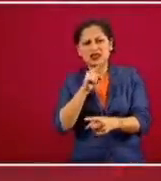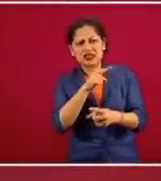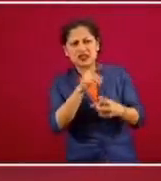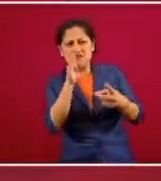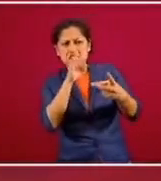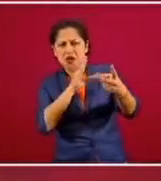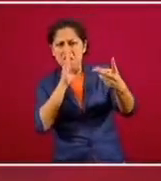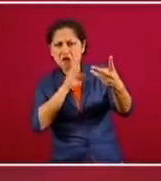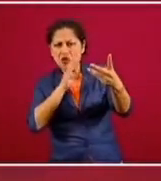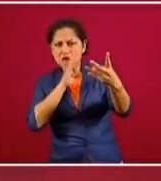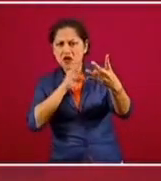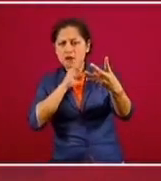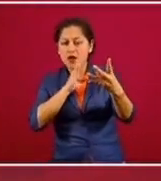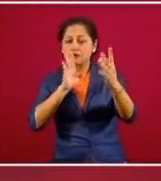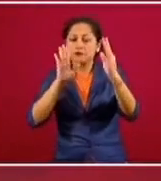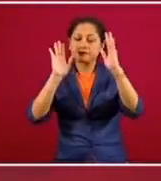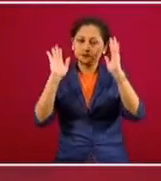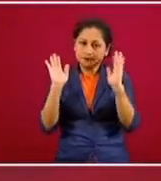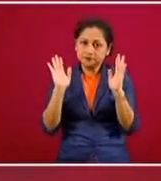no